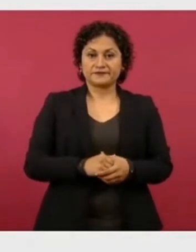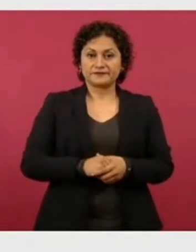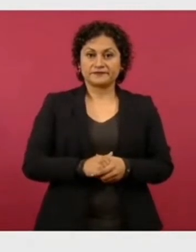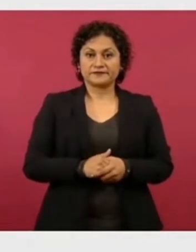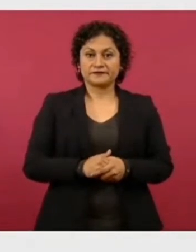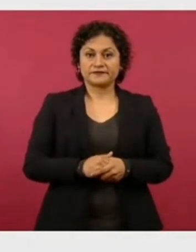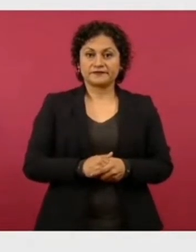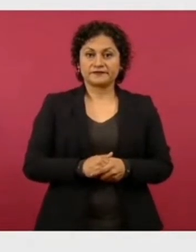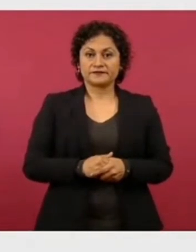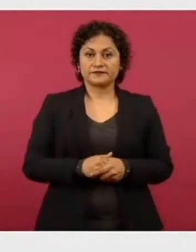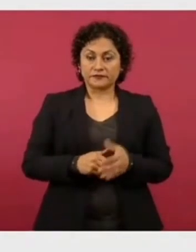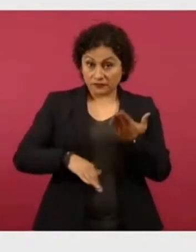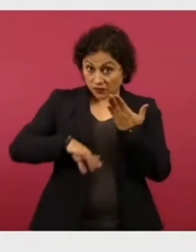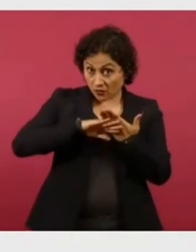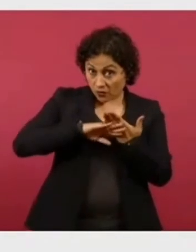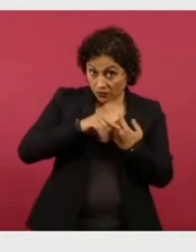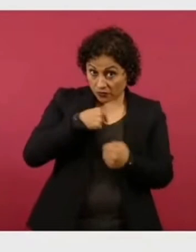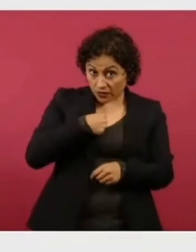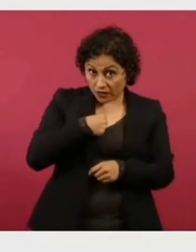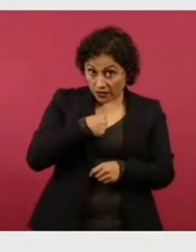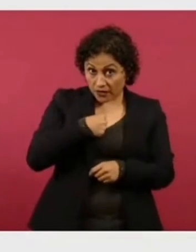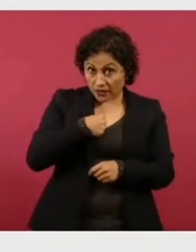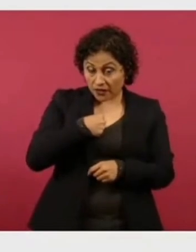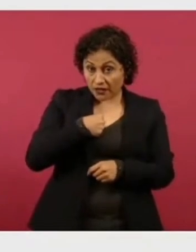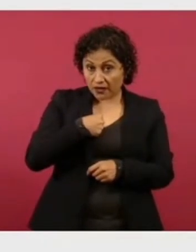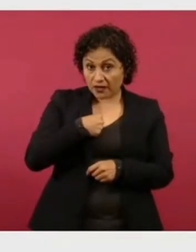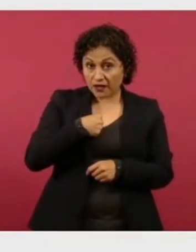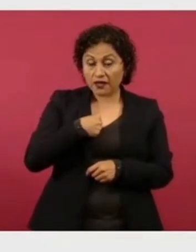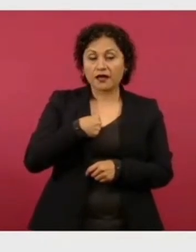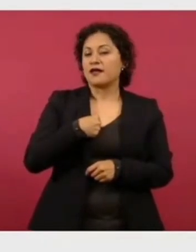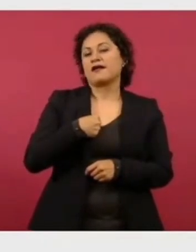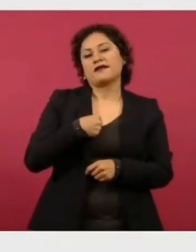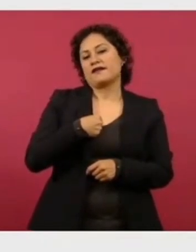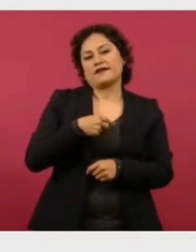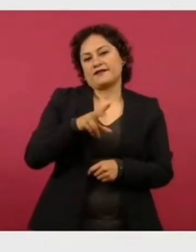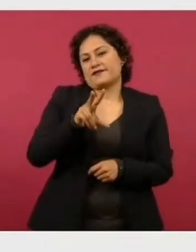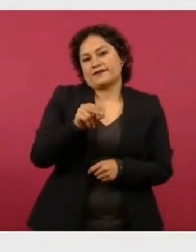¿Pero no es en contra de nosotros? No, porque es cultura.